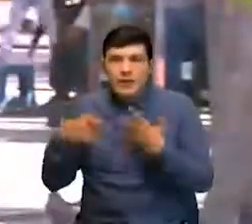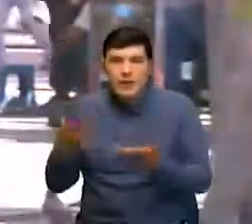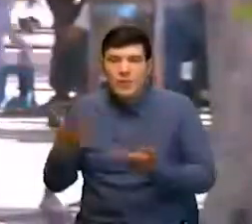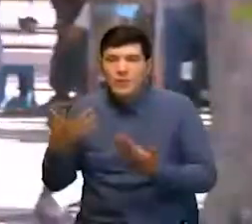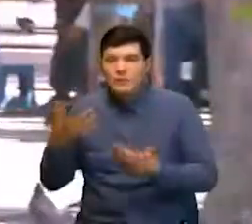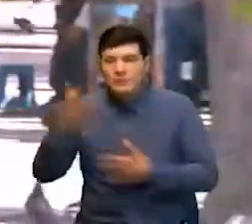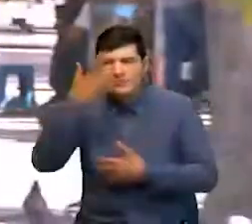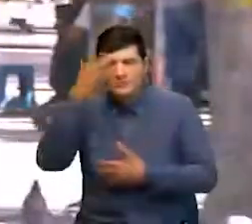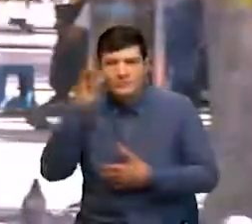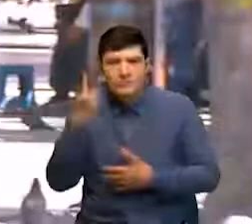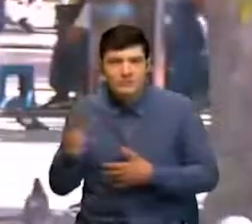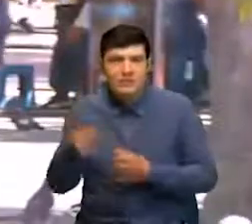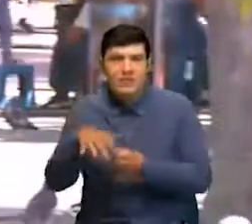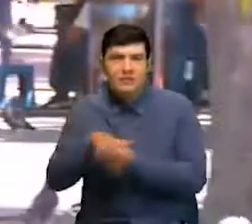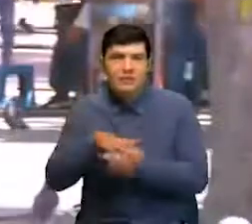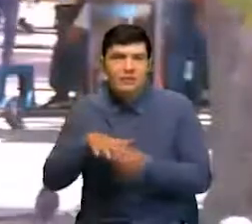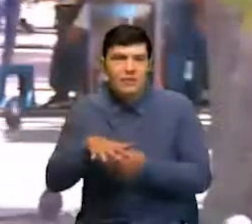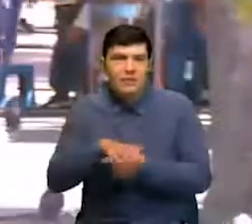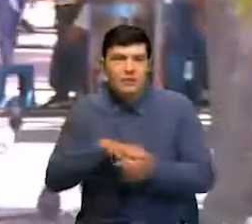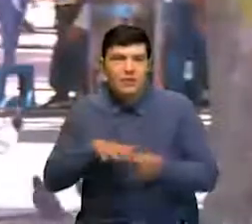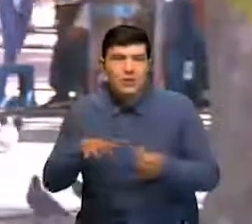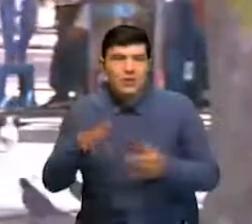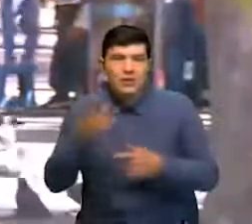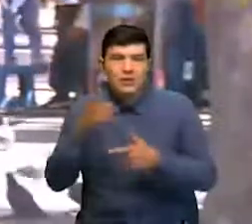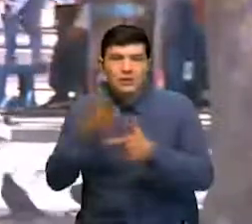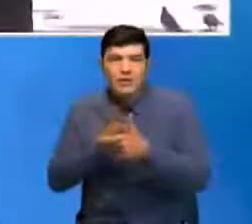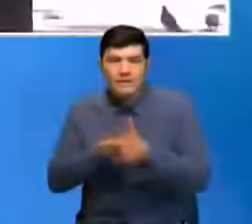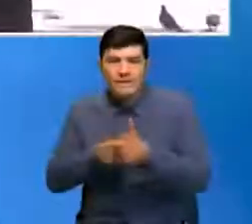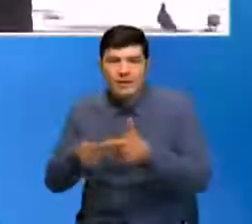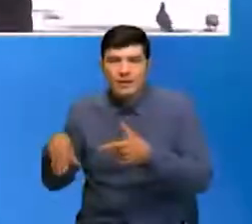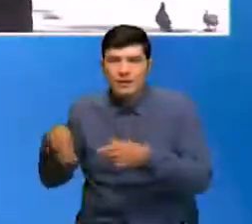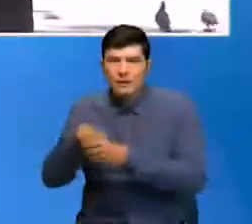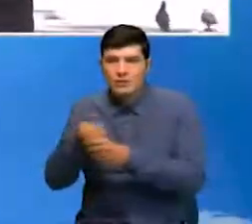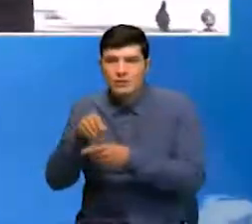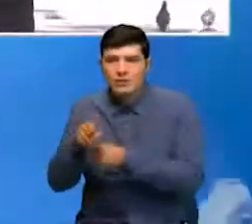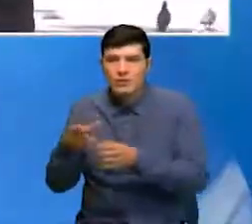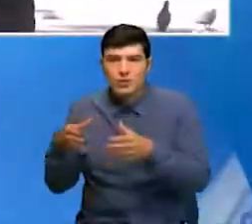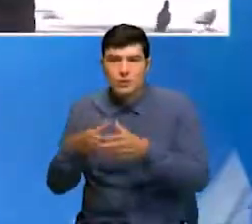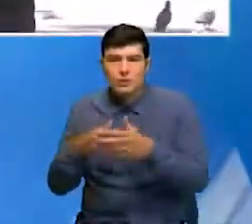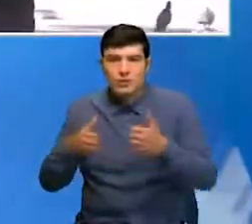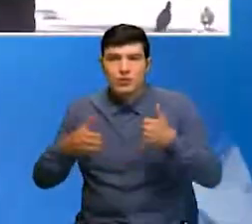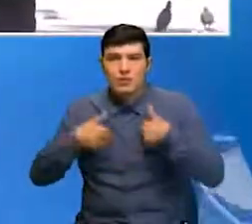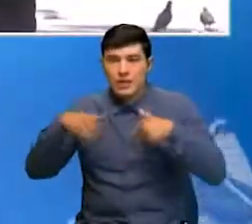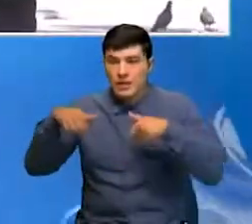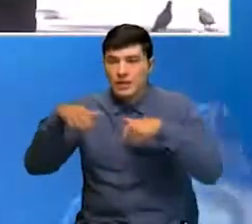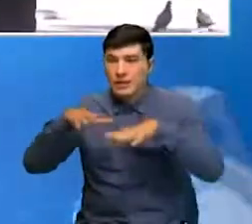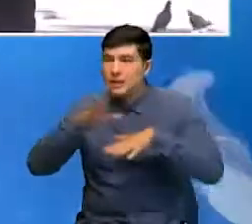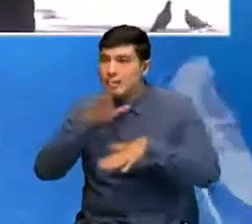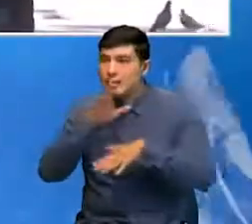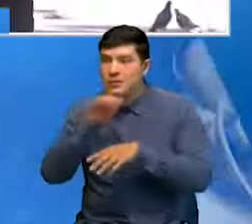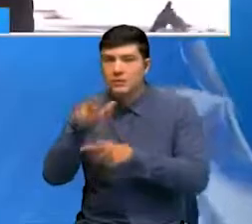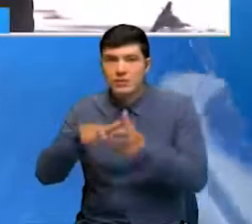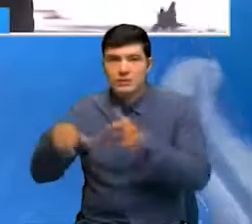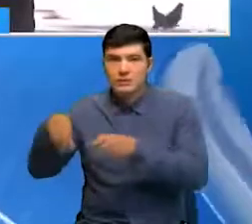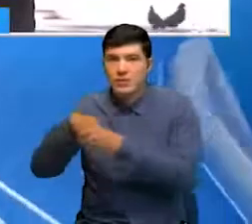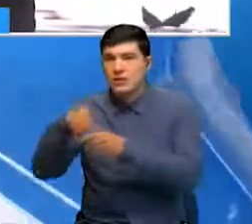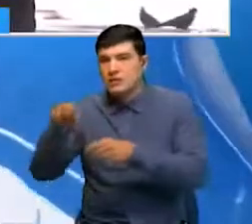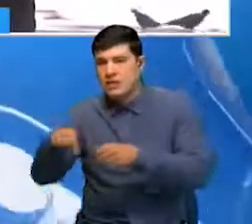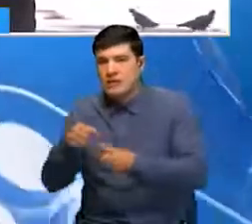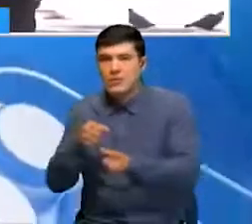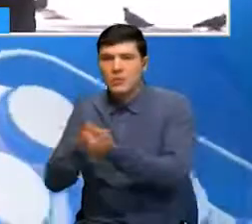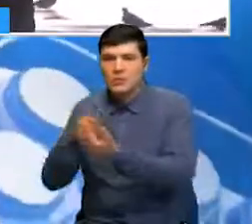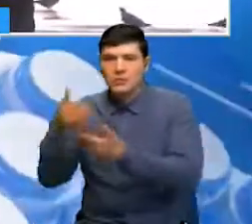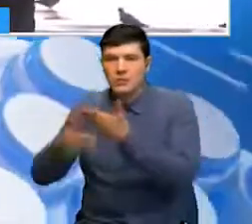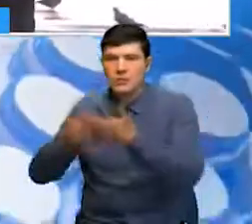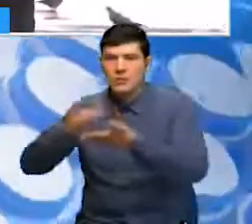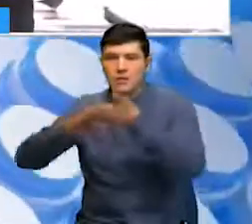una situación de división al interior de las fuerzas militares entre quienes están a favor del proceso